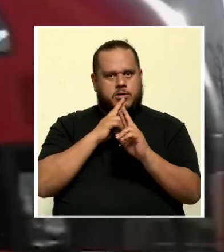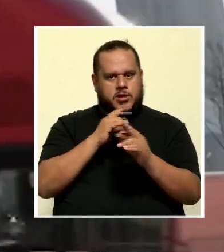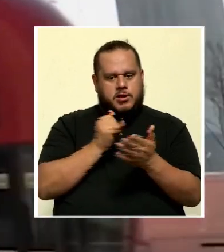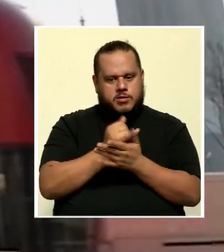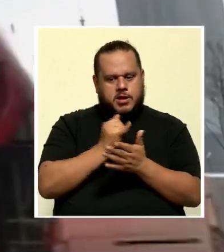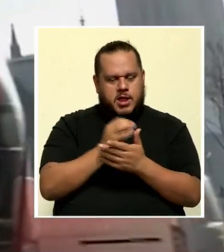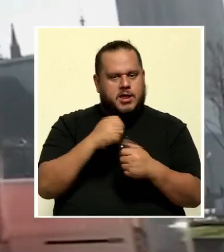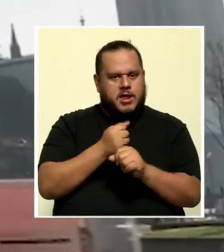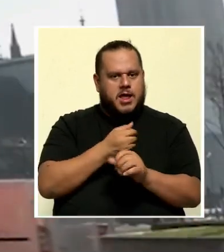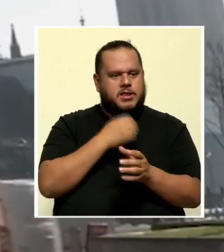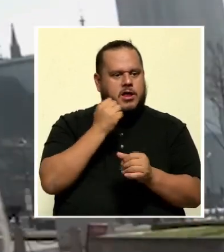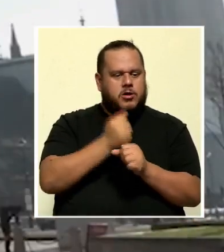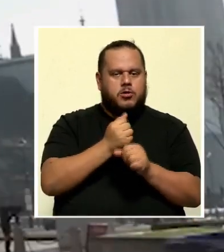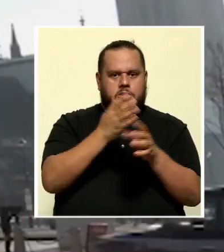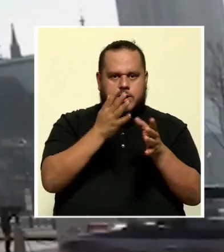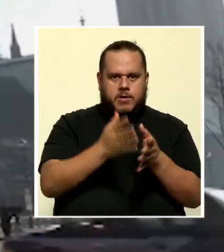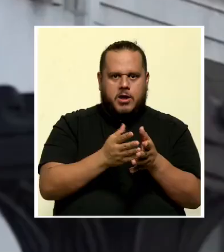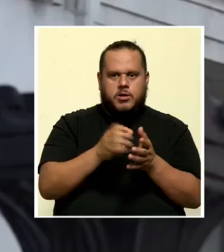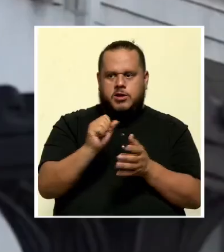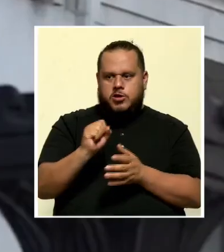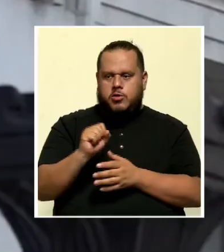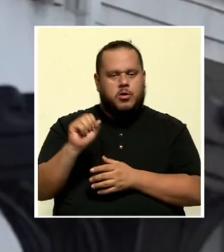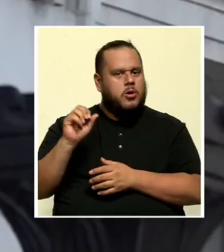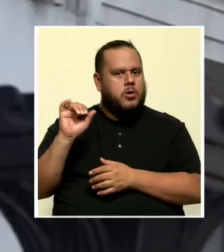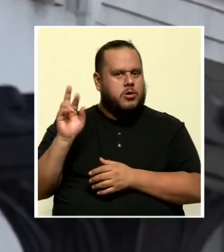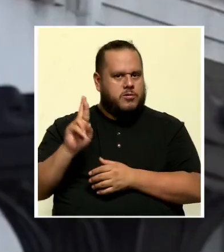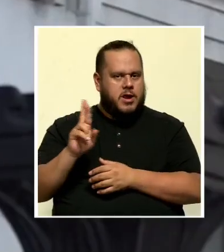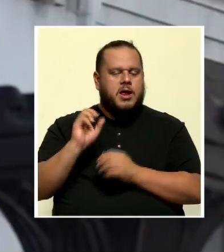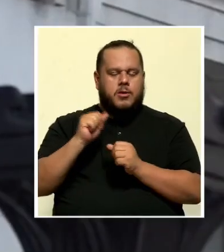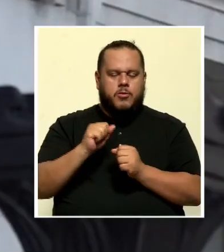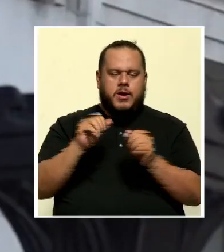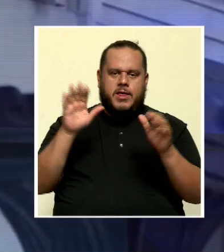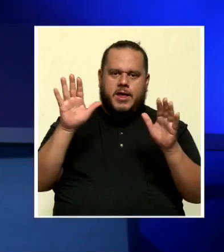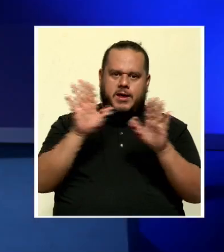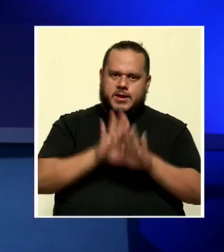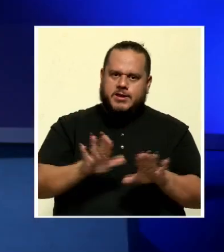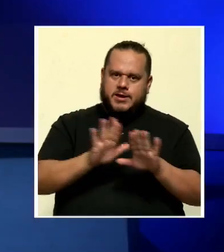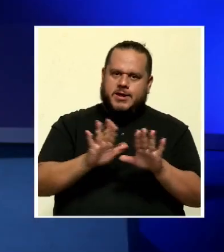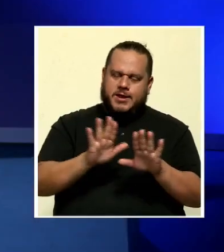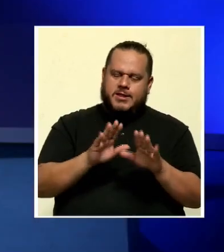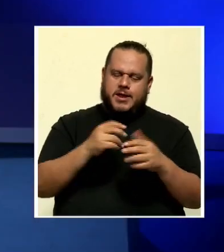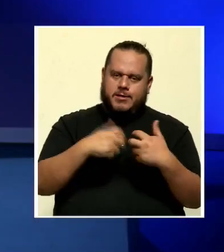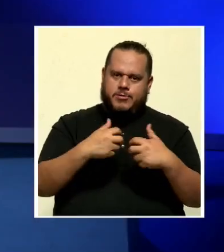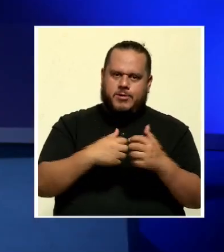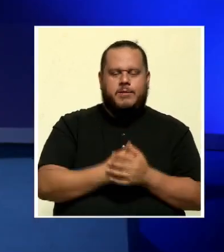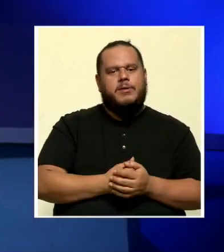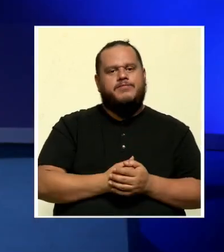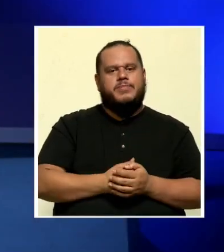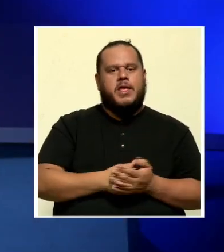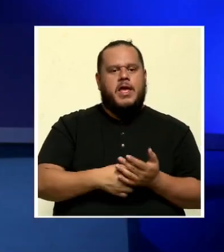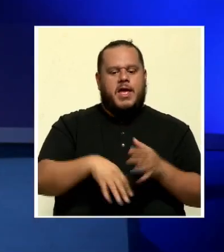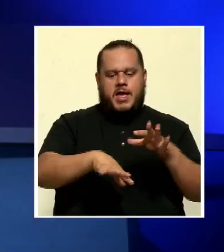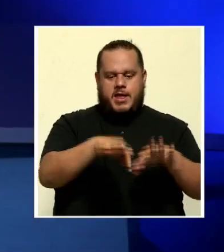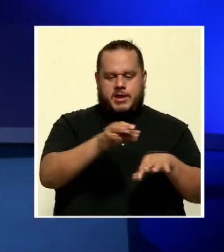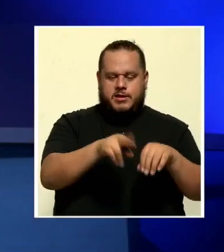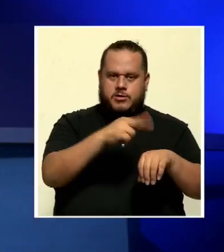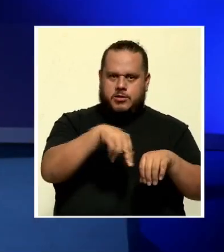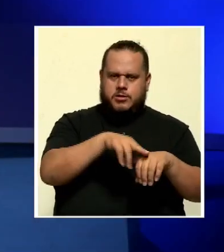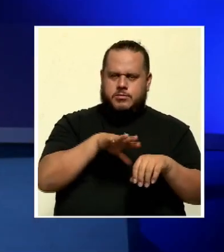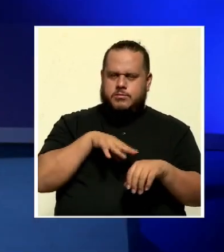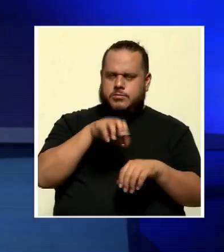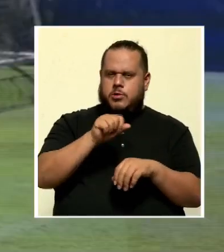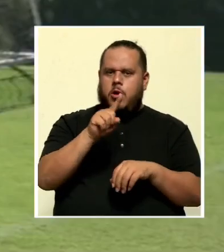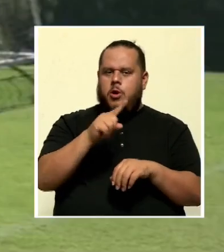la funcionaria pública Sue Gray puedan ayudar a capear la tormenta. En la selección nacional han detectado un